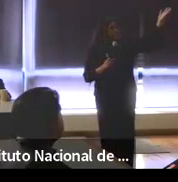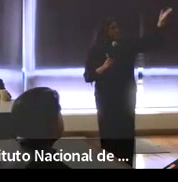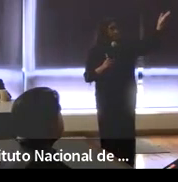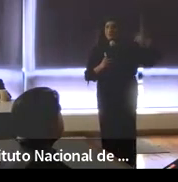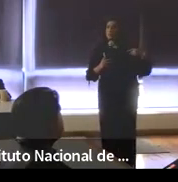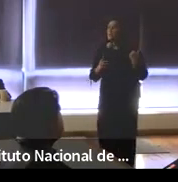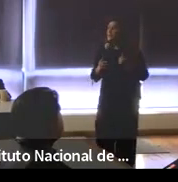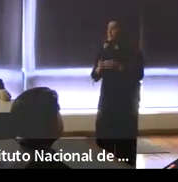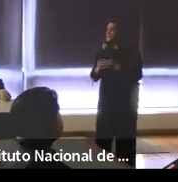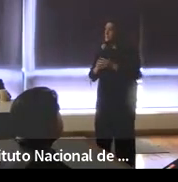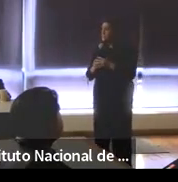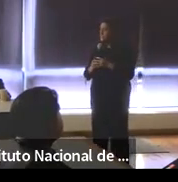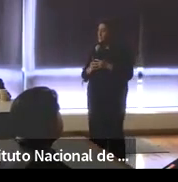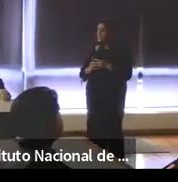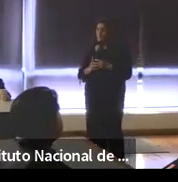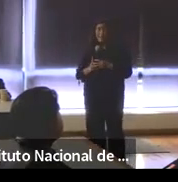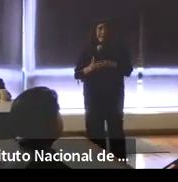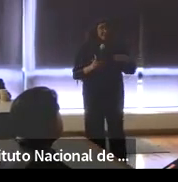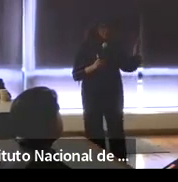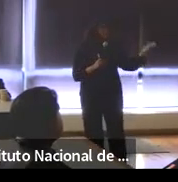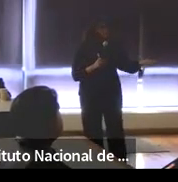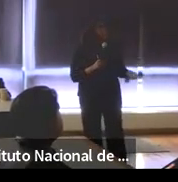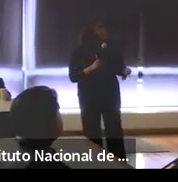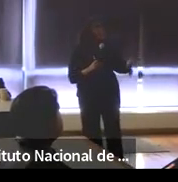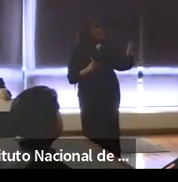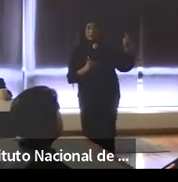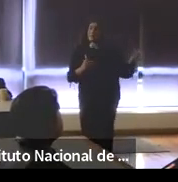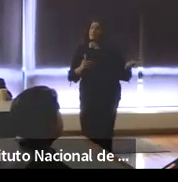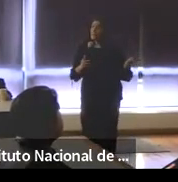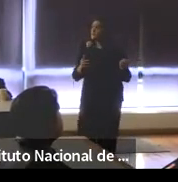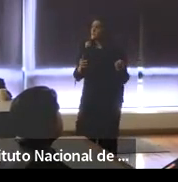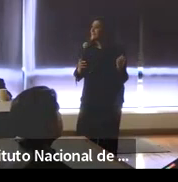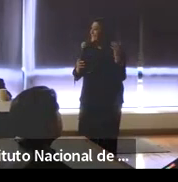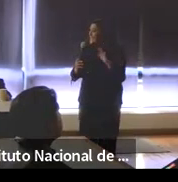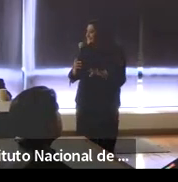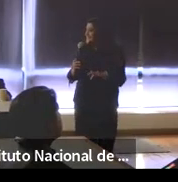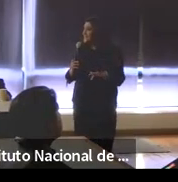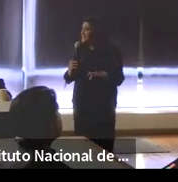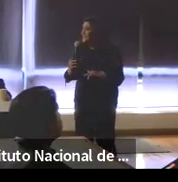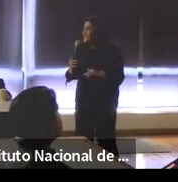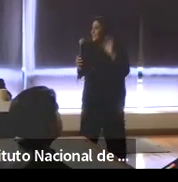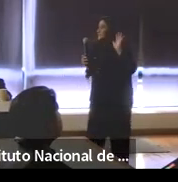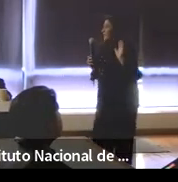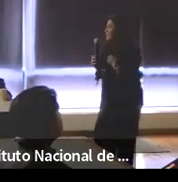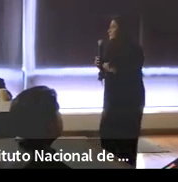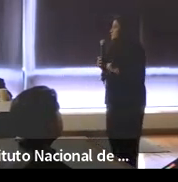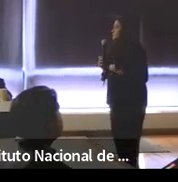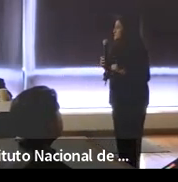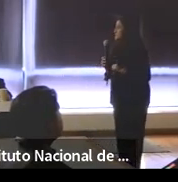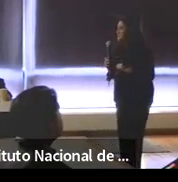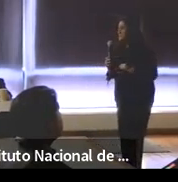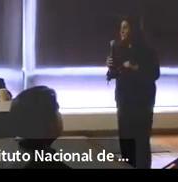interactúe dentro de las relaciones humanas y el otro enfoque tiene que ver con el interactuante que este es el